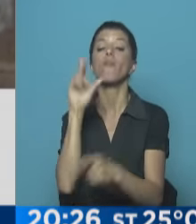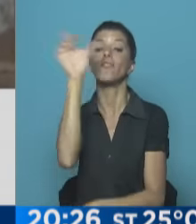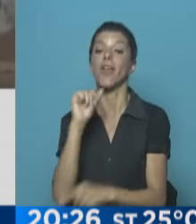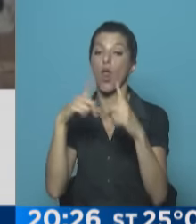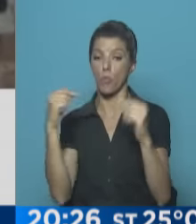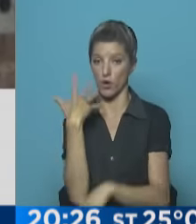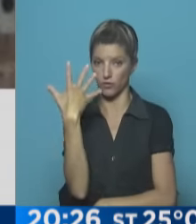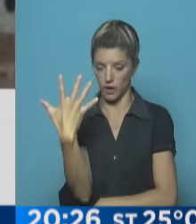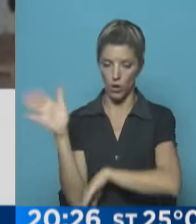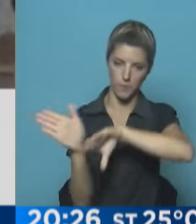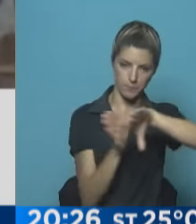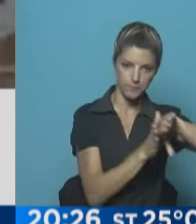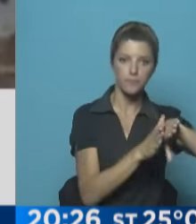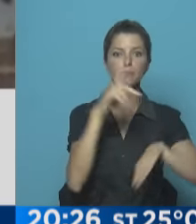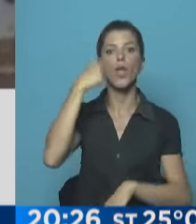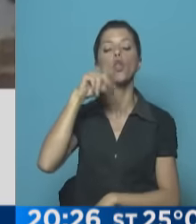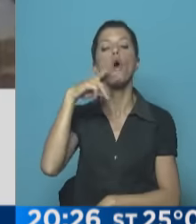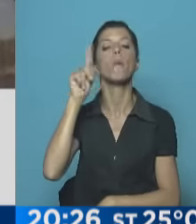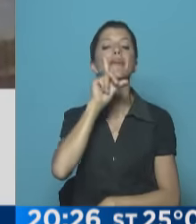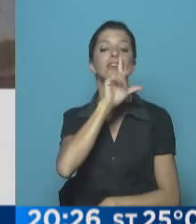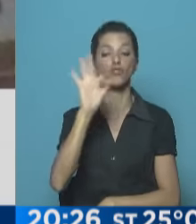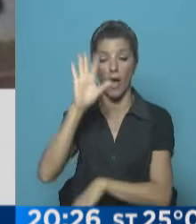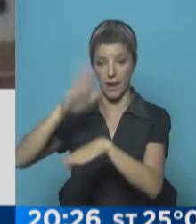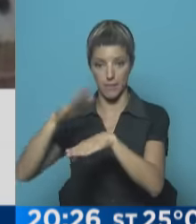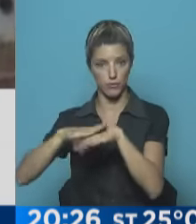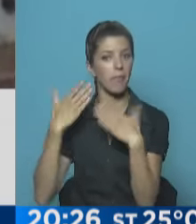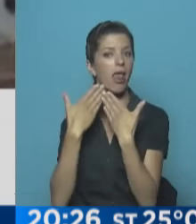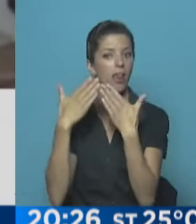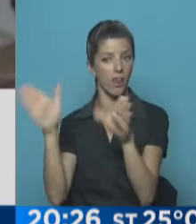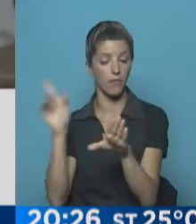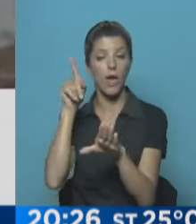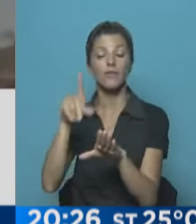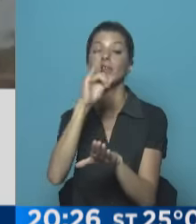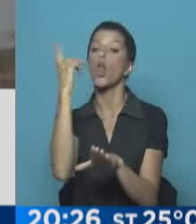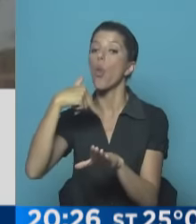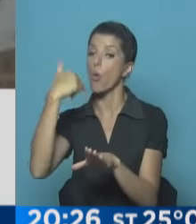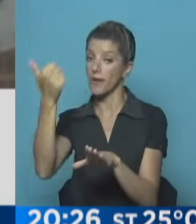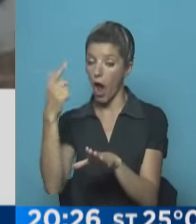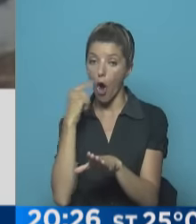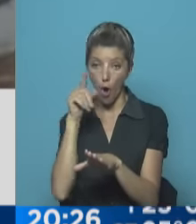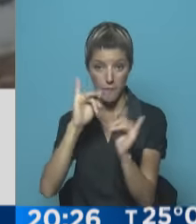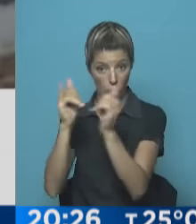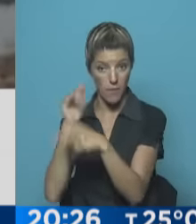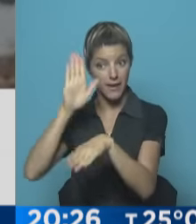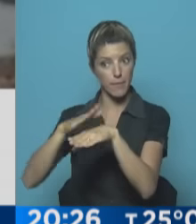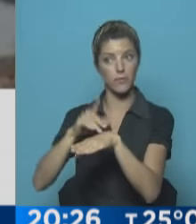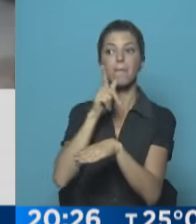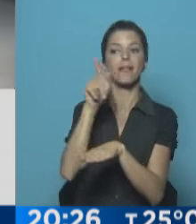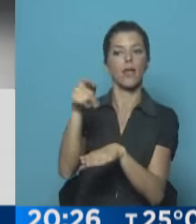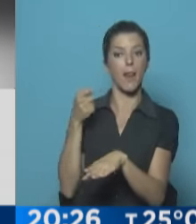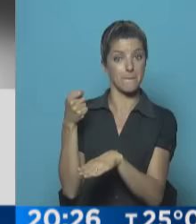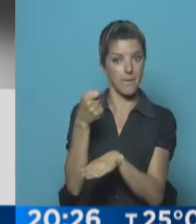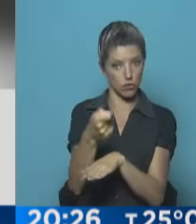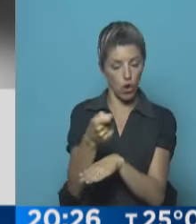Caso Cristian Novillo. Absolvieron al imputado. Se trata de Leonel Luna, el joven acusado de homicidio.